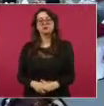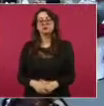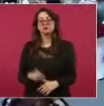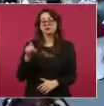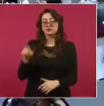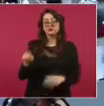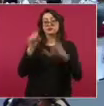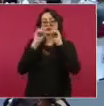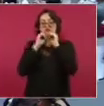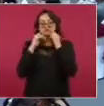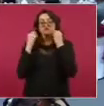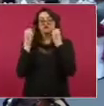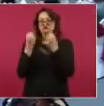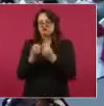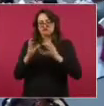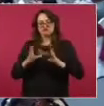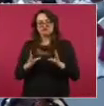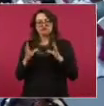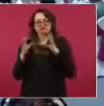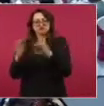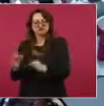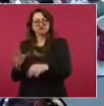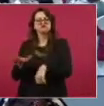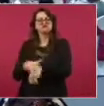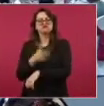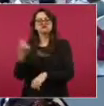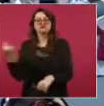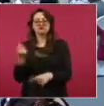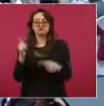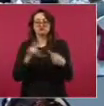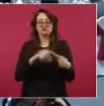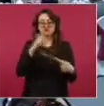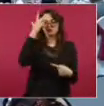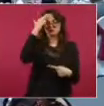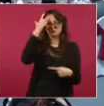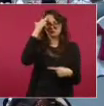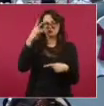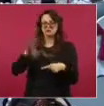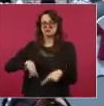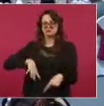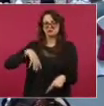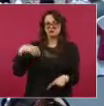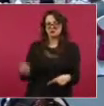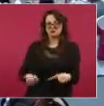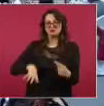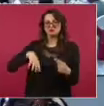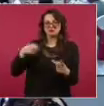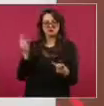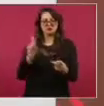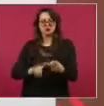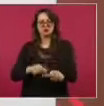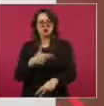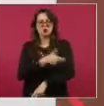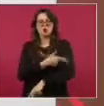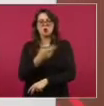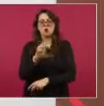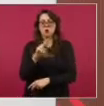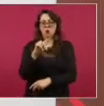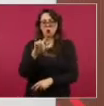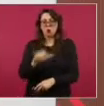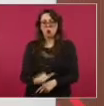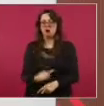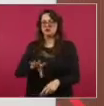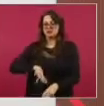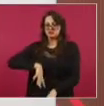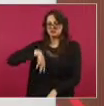la represión porfirista y posteriormente huertista, con víctimas sobre cuya sangre y pérdida de libertad